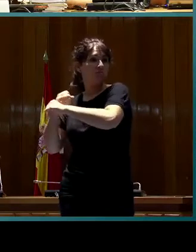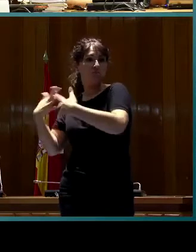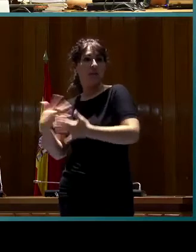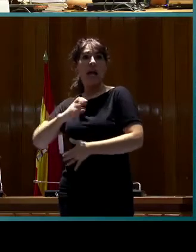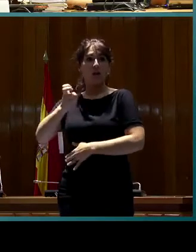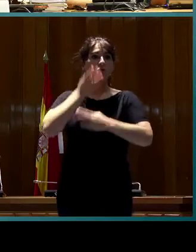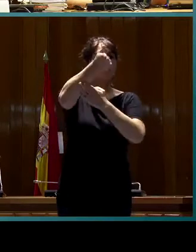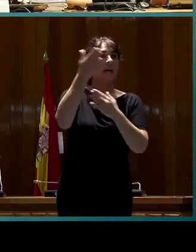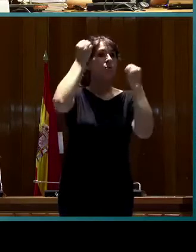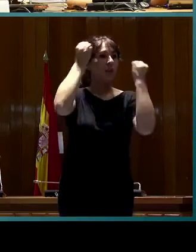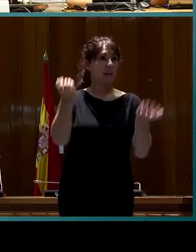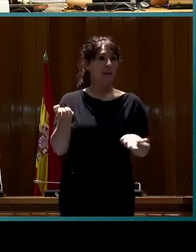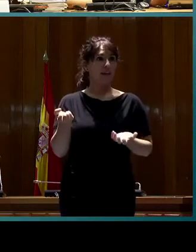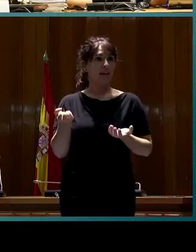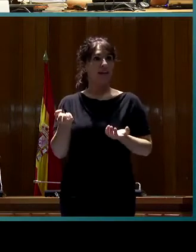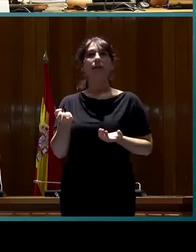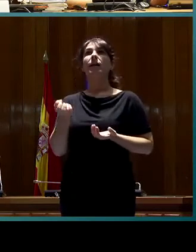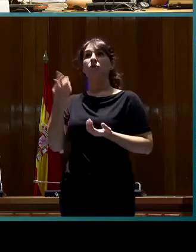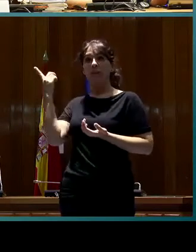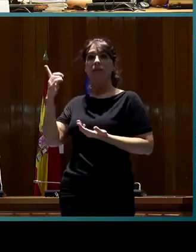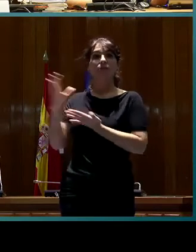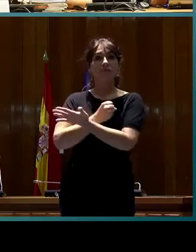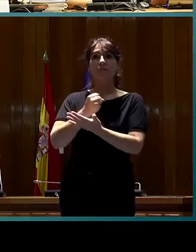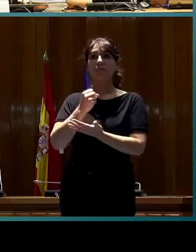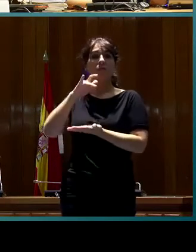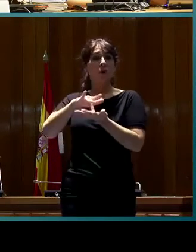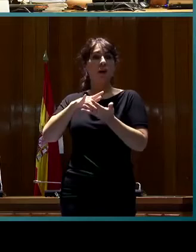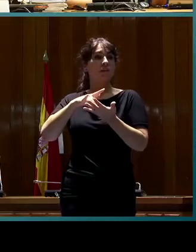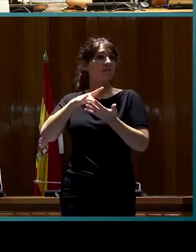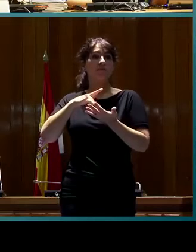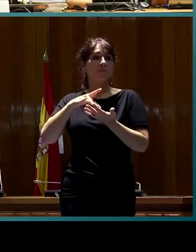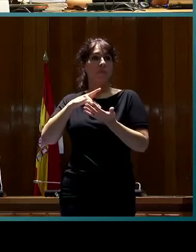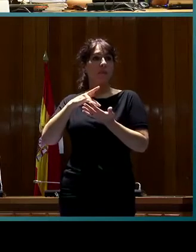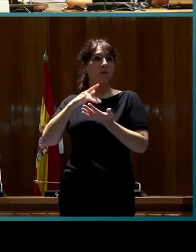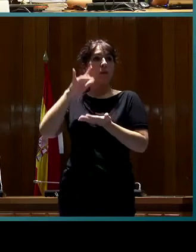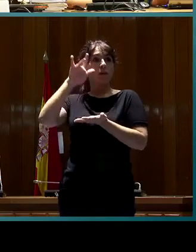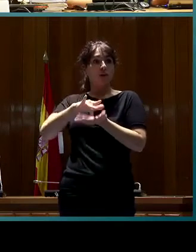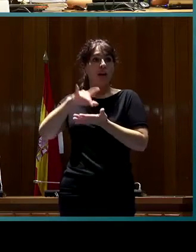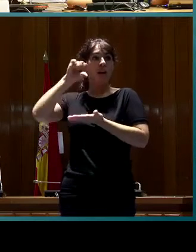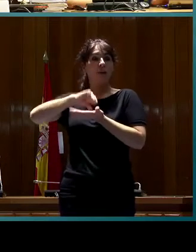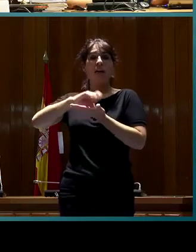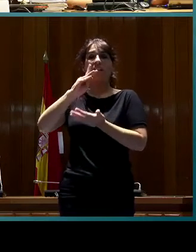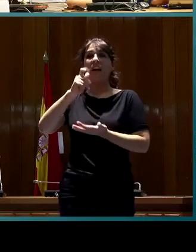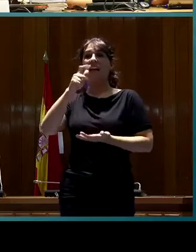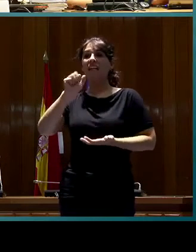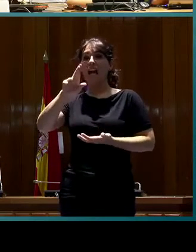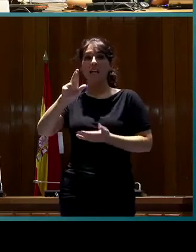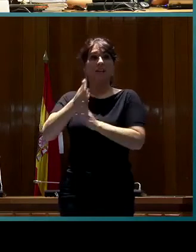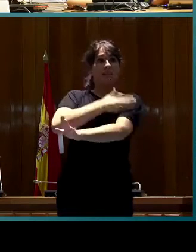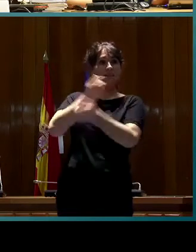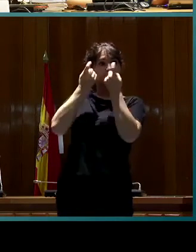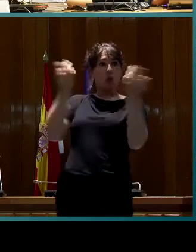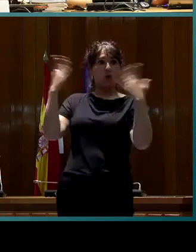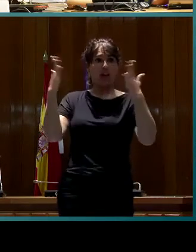y niñas no tienen oportunidades porque cuando llegan a Dakar ellos no han tenido el acceso a la cultura que necesitan. A través de esta biblioteca que